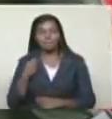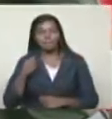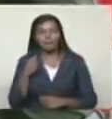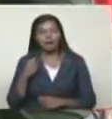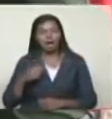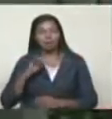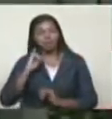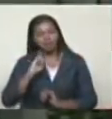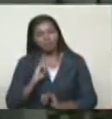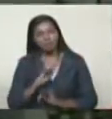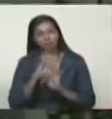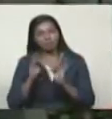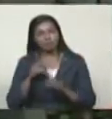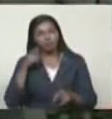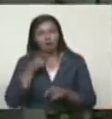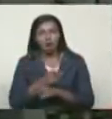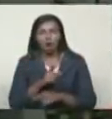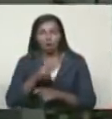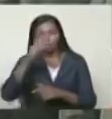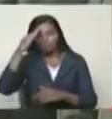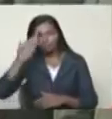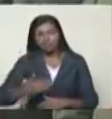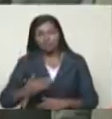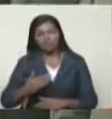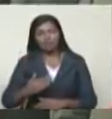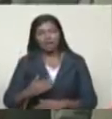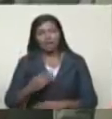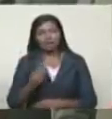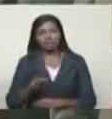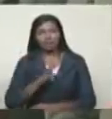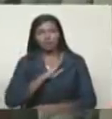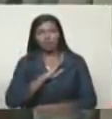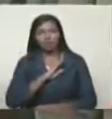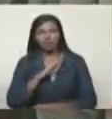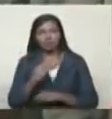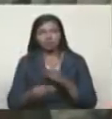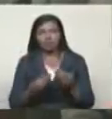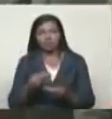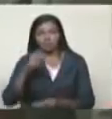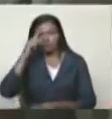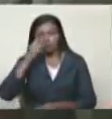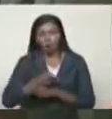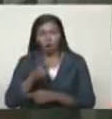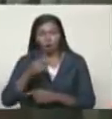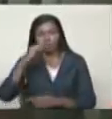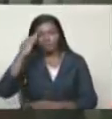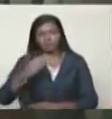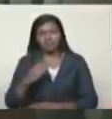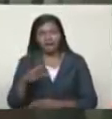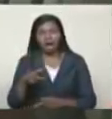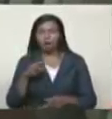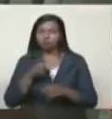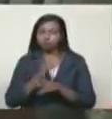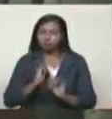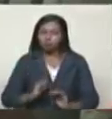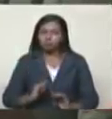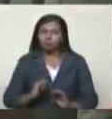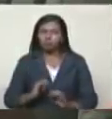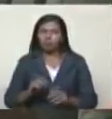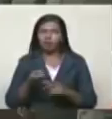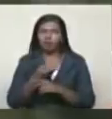Orden Militar Defensa Nacional Grado Comendador, Orden Militar Defensa Nacional